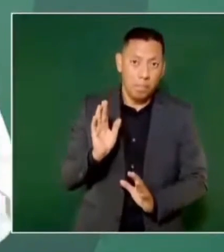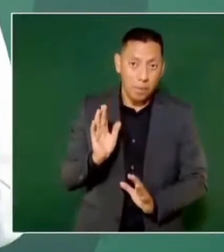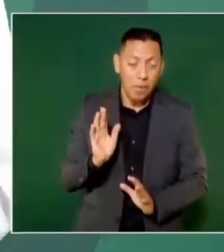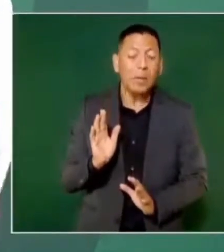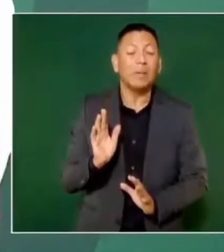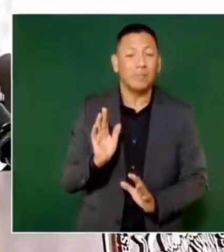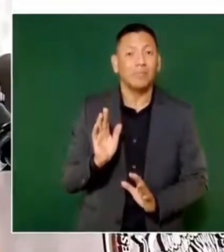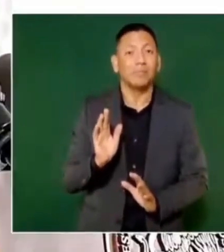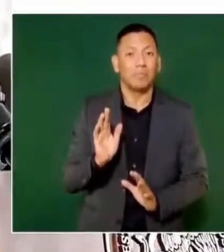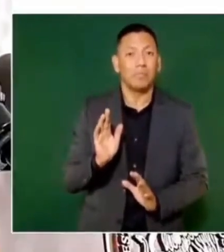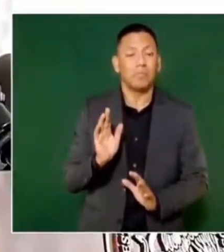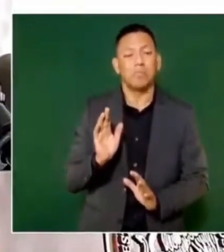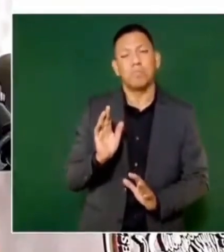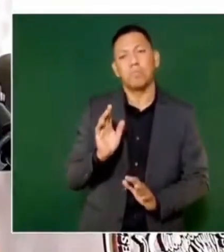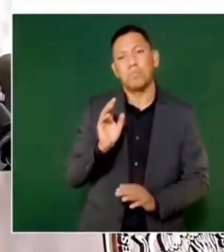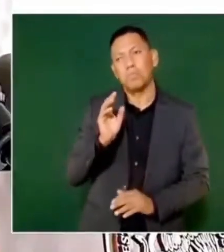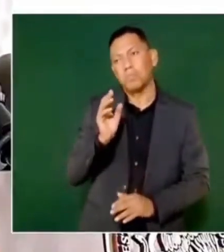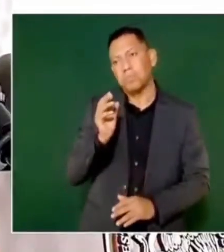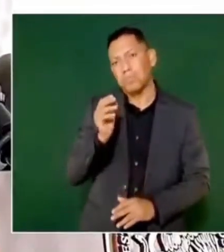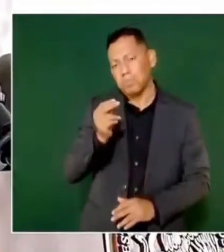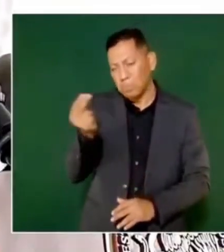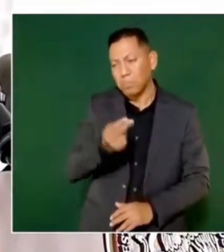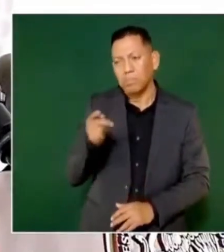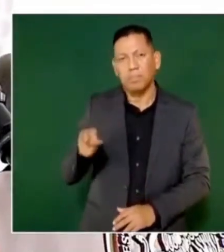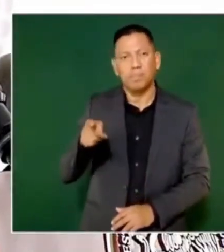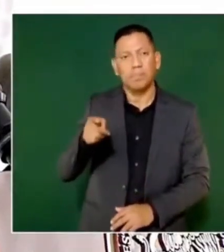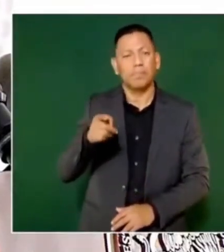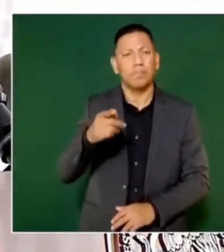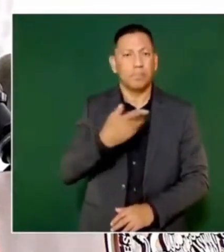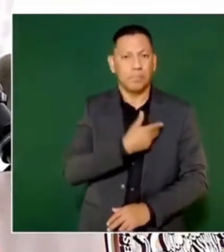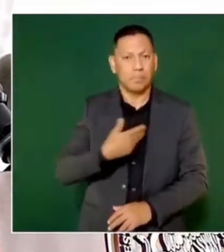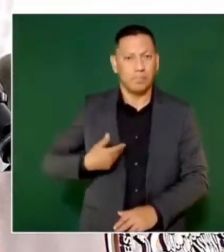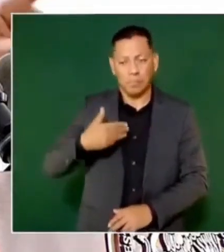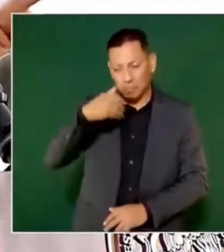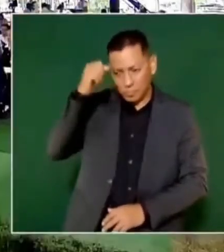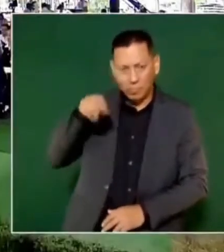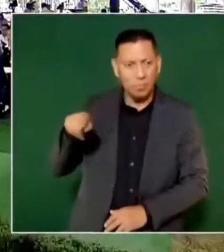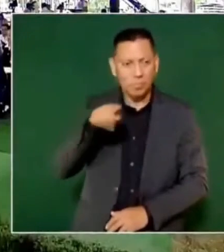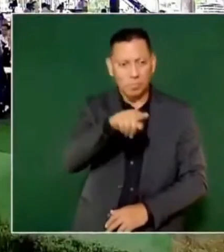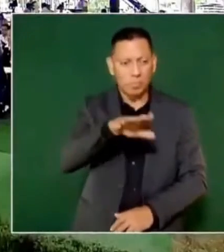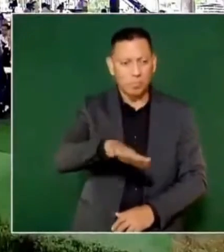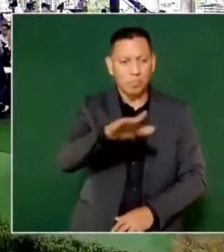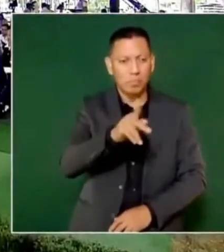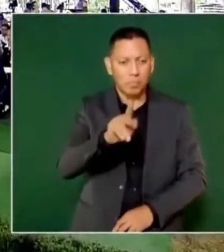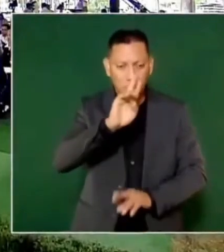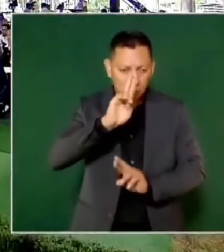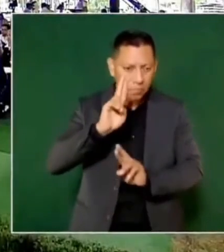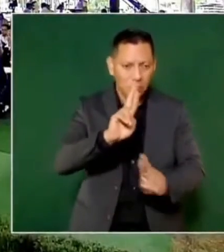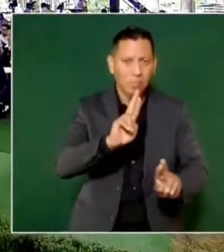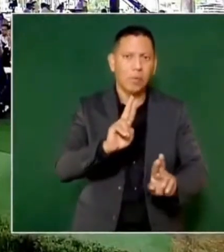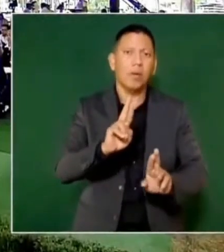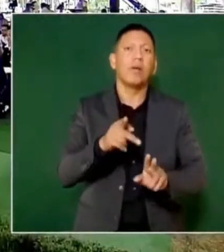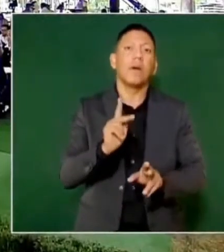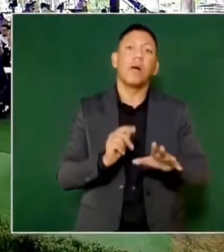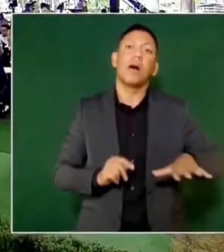mínimo es que respeten al pueblo. Va a depender mucho de los